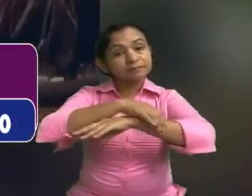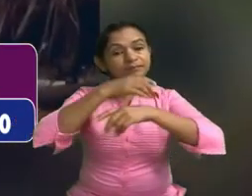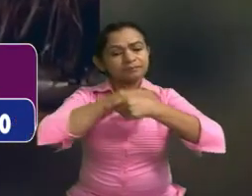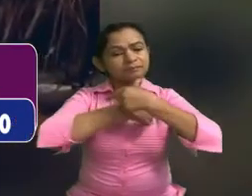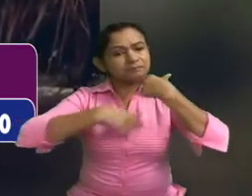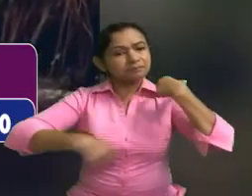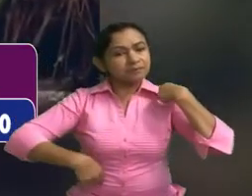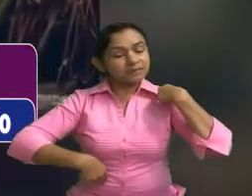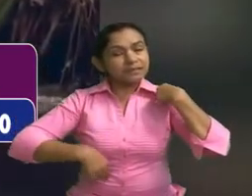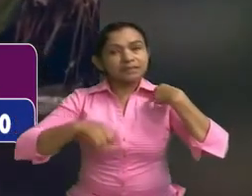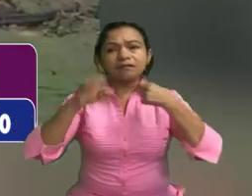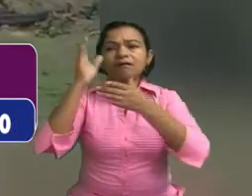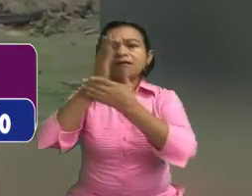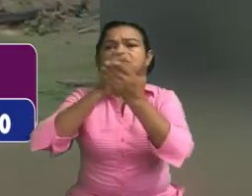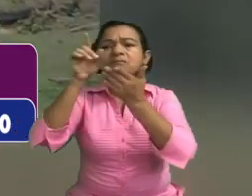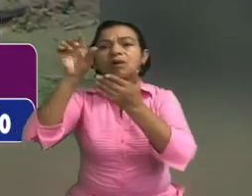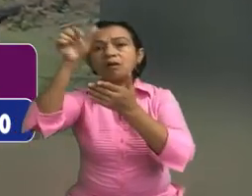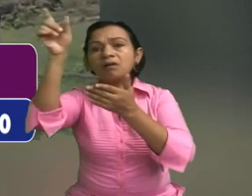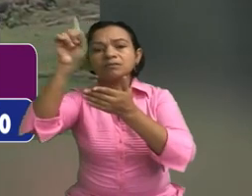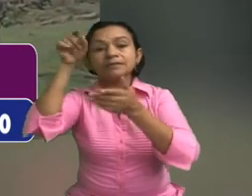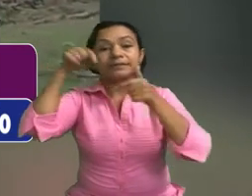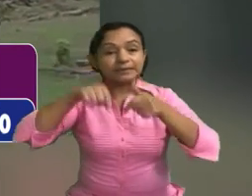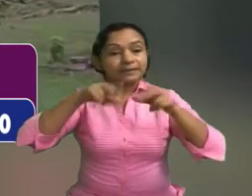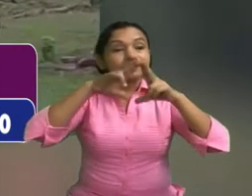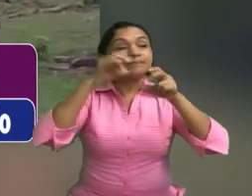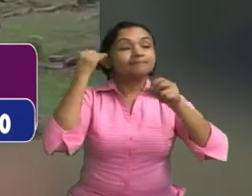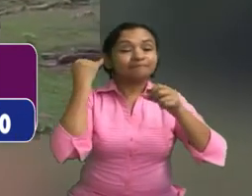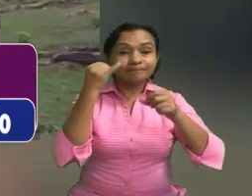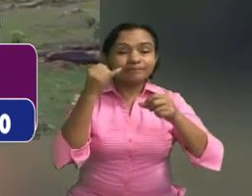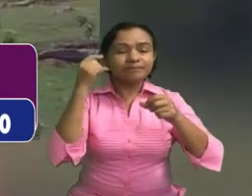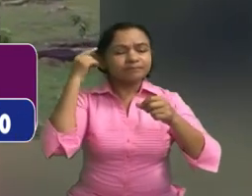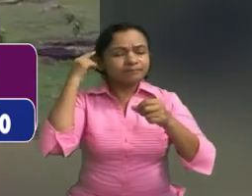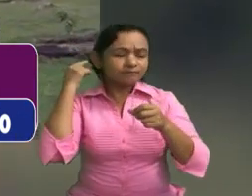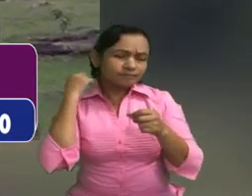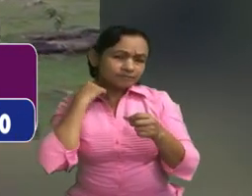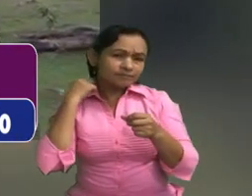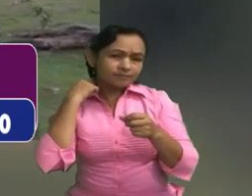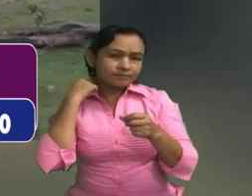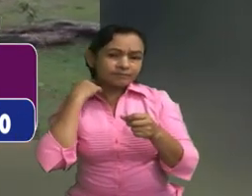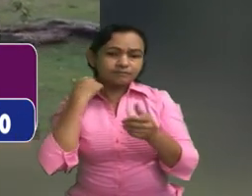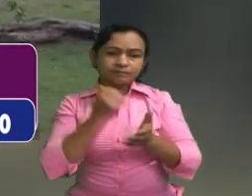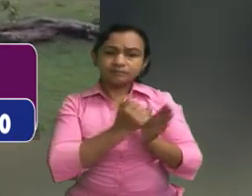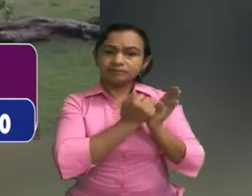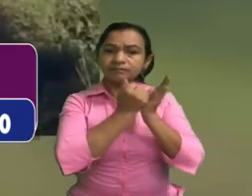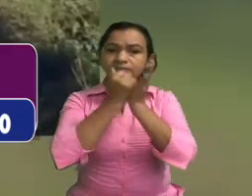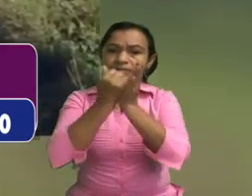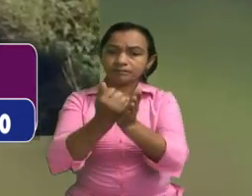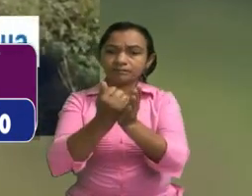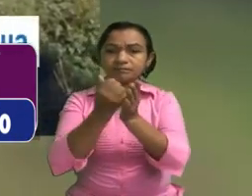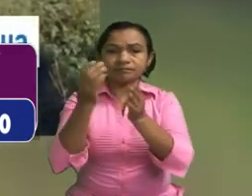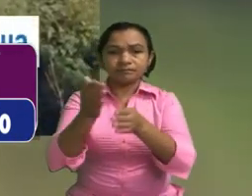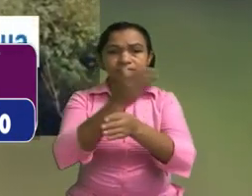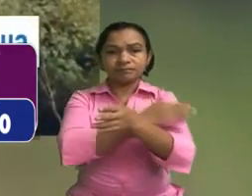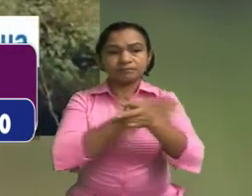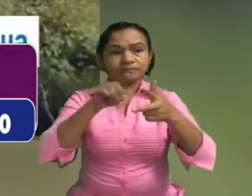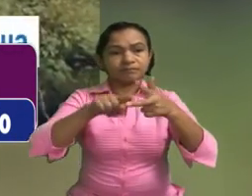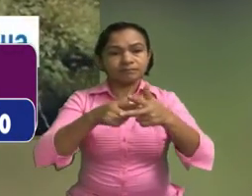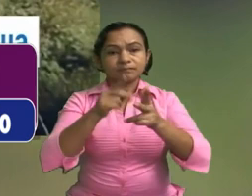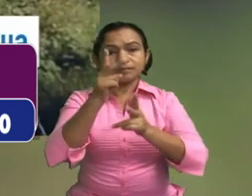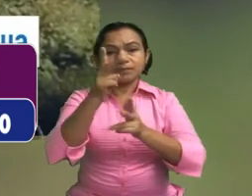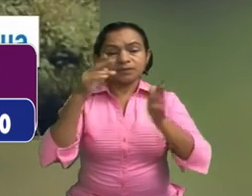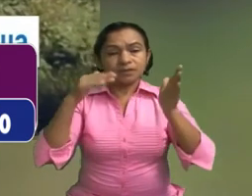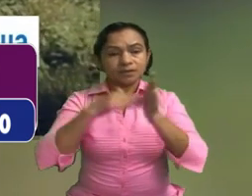que se preocupan por la conservación de nuestra madre tierra. Ellos siempre han estado, lo demostraron, ¿verdad? Desde un inicio en el